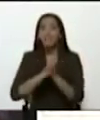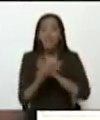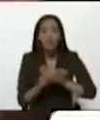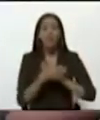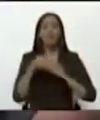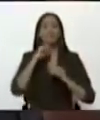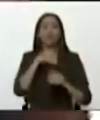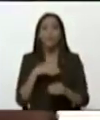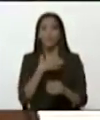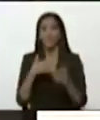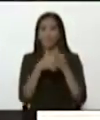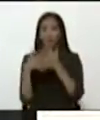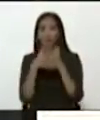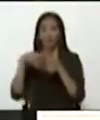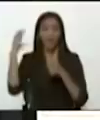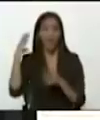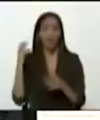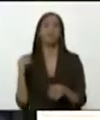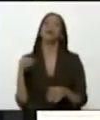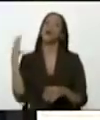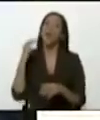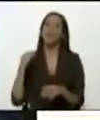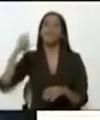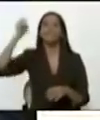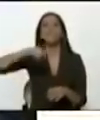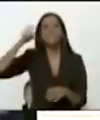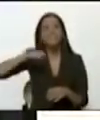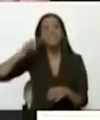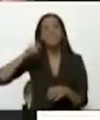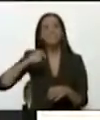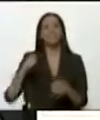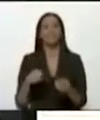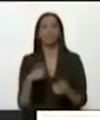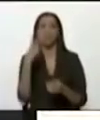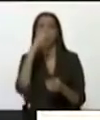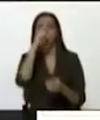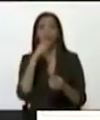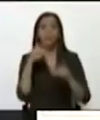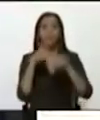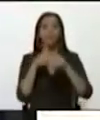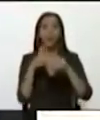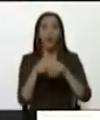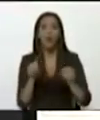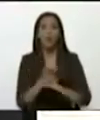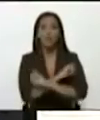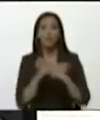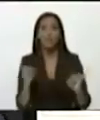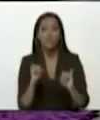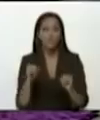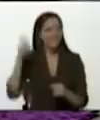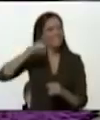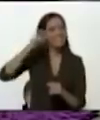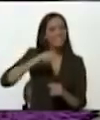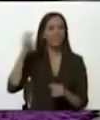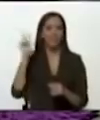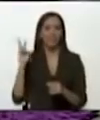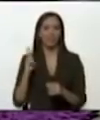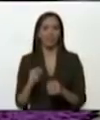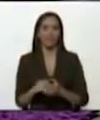quiere Colombia? Colombia quiere lo que necesita. Colombia le quedan 2 años de petróleo, necesita de Venezuela. Y nosotros 400.